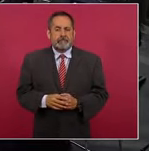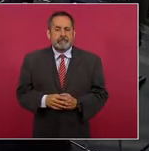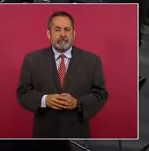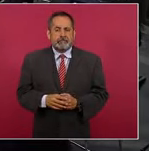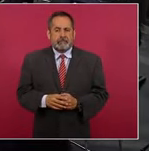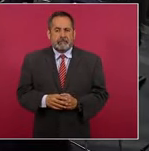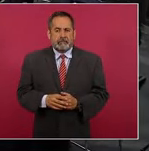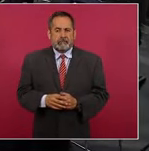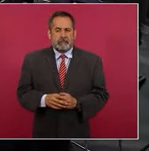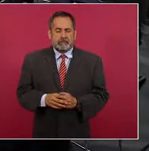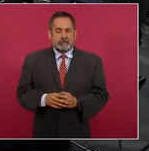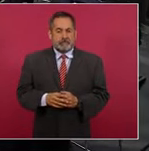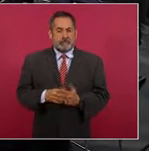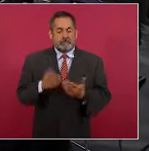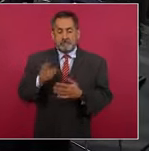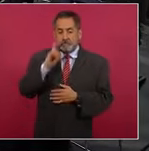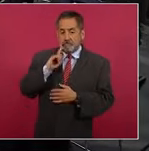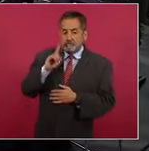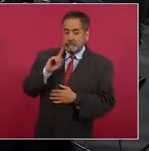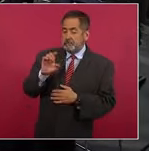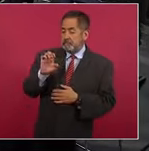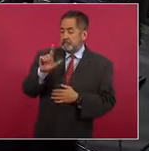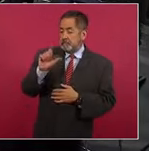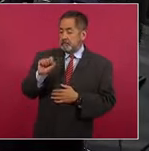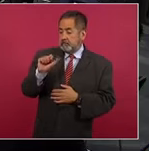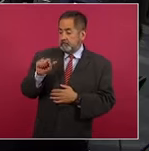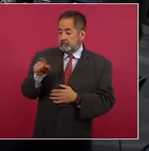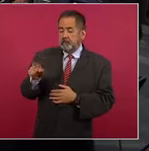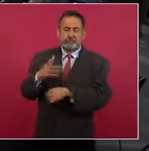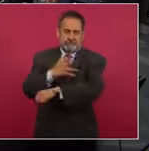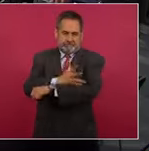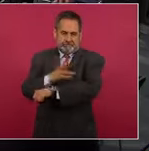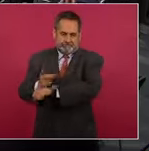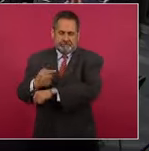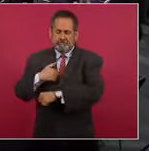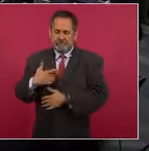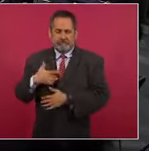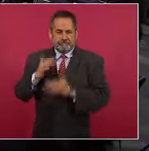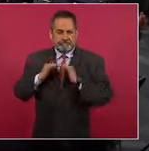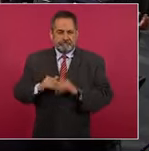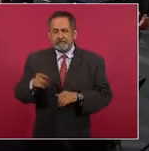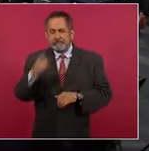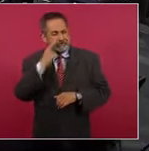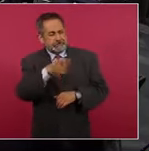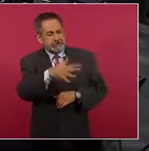Elsa es honesta y por eso me da tranquilidad. A ver si encuentran.